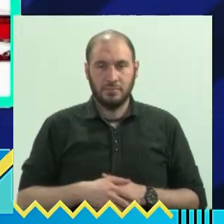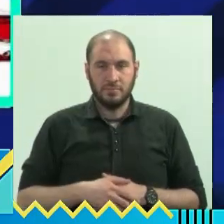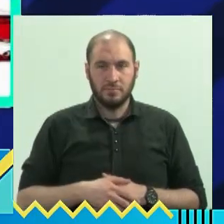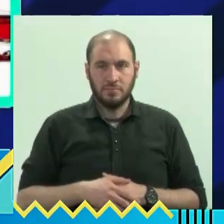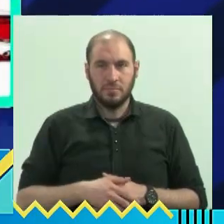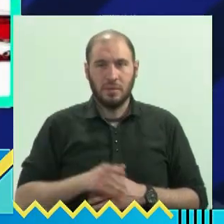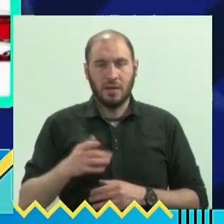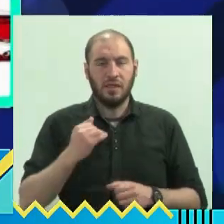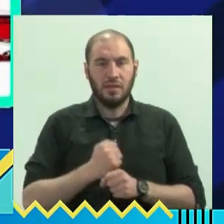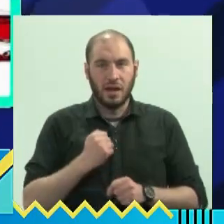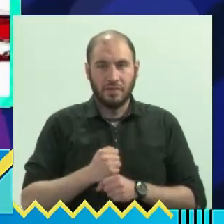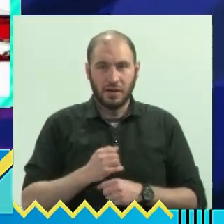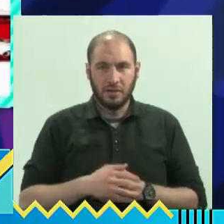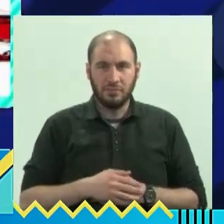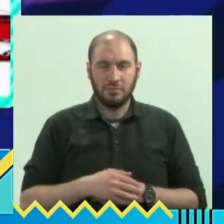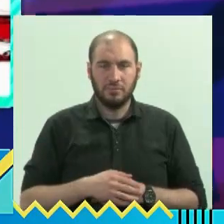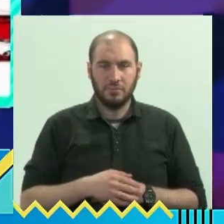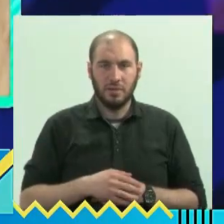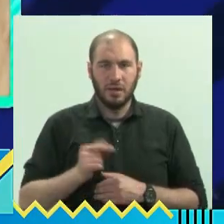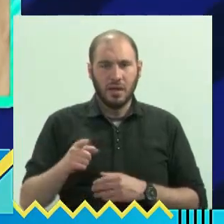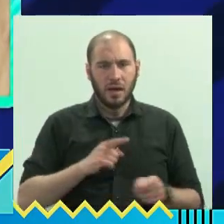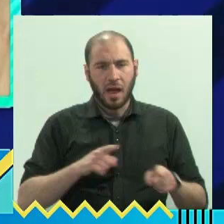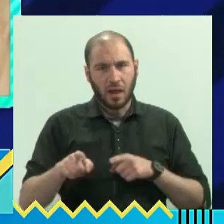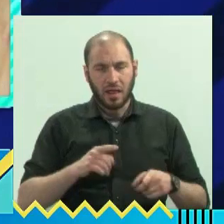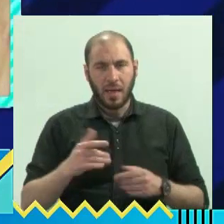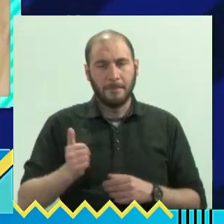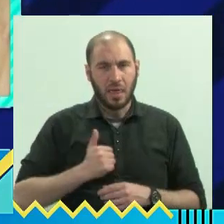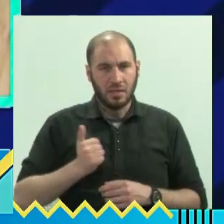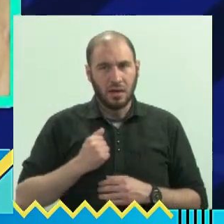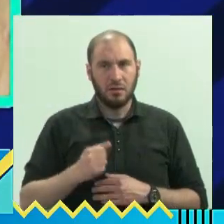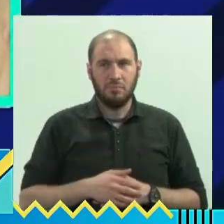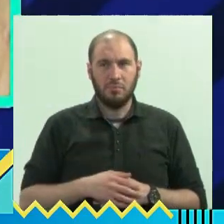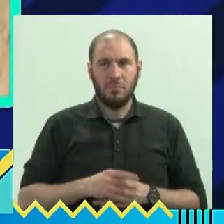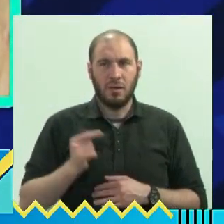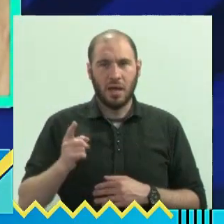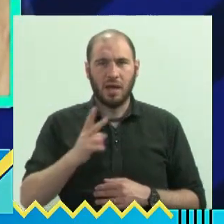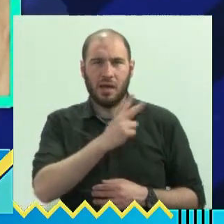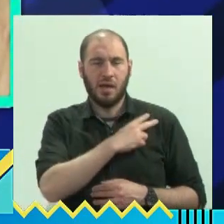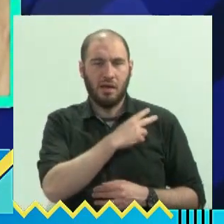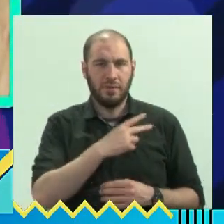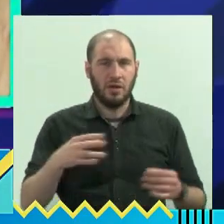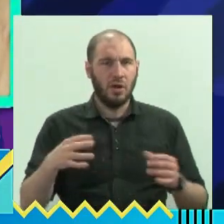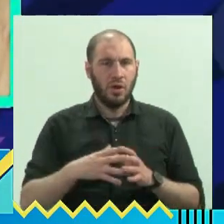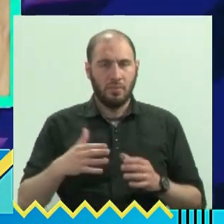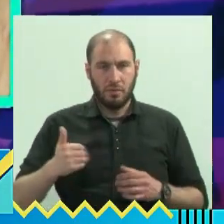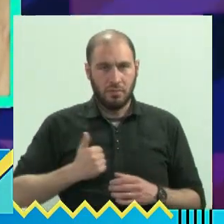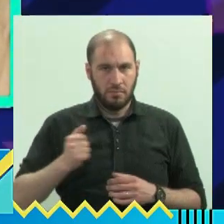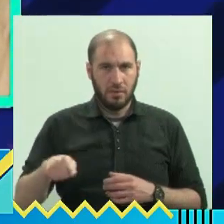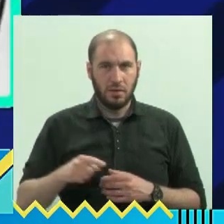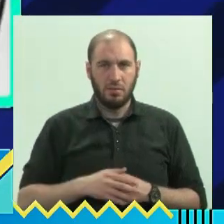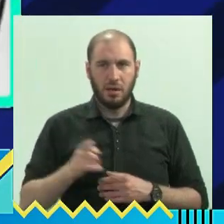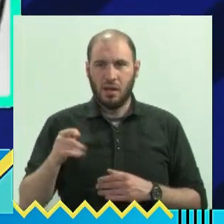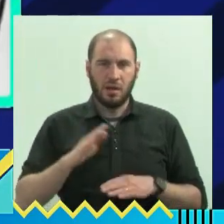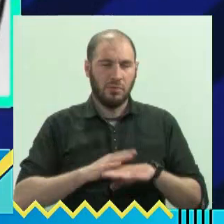y se desempeña, digamos, hace una gran carrera militar, digamos, llegando a ser comandante del Cuerpo de Cívicos Pardos, que era la